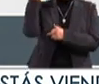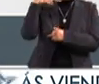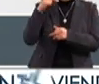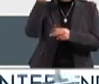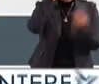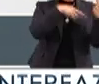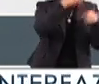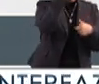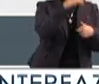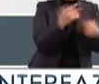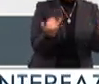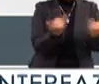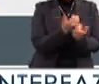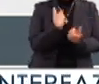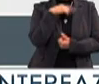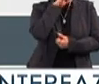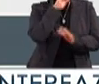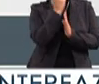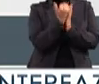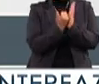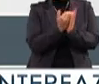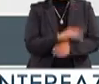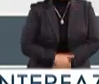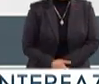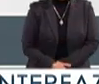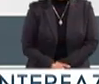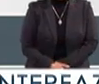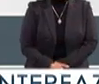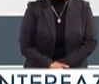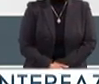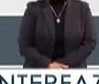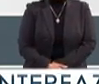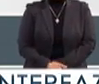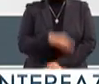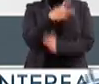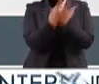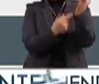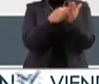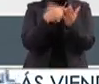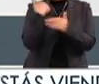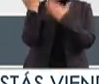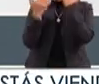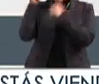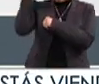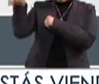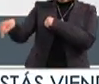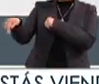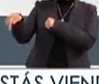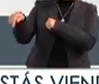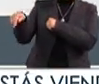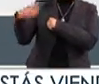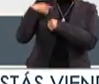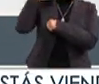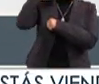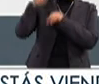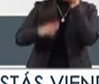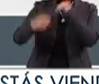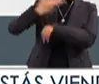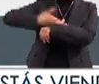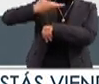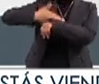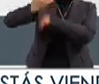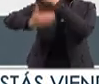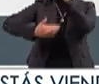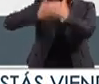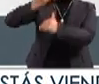México así que una preocupación menos sin duda el programa que estoy cursando yo es una maestría en gestión del